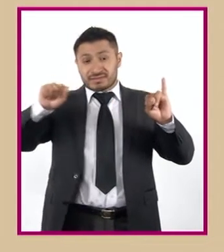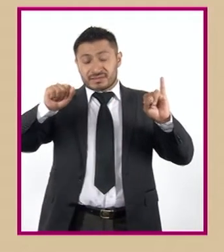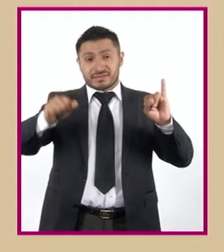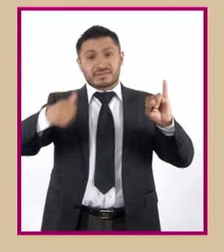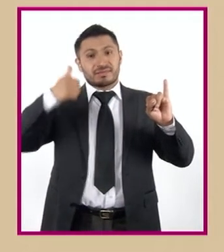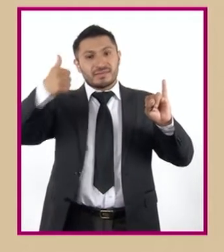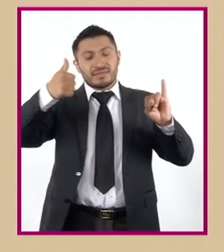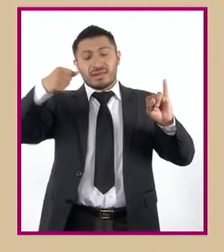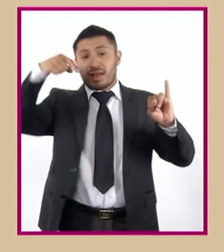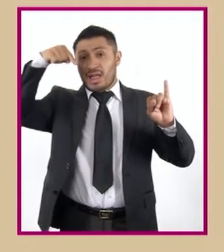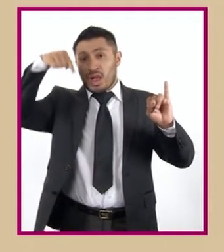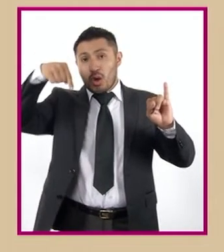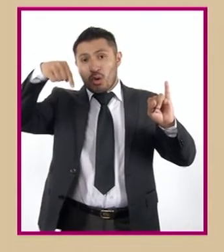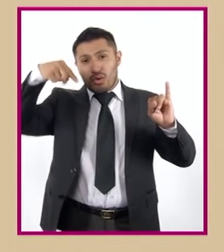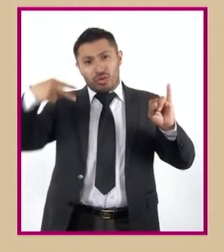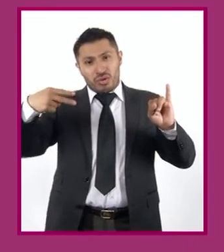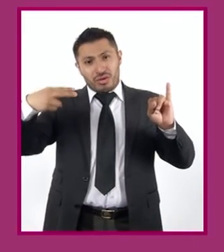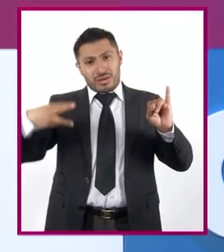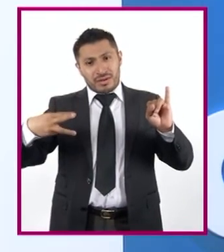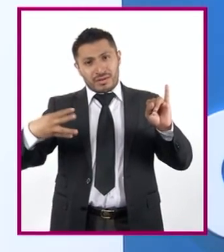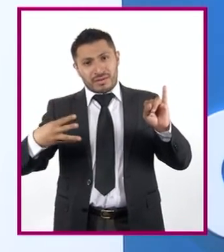abajo.